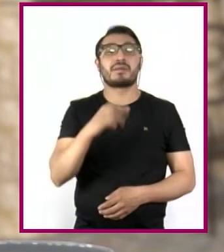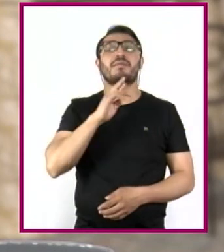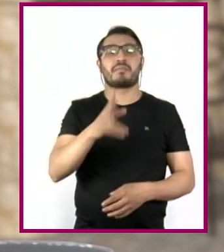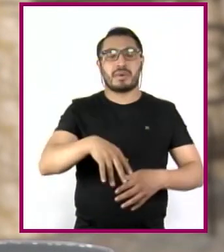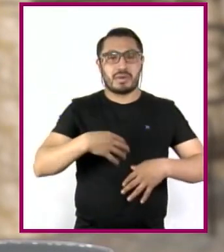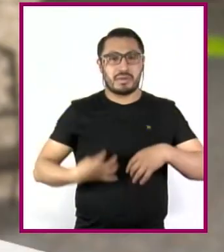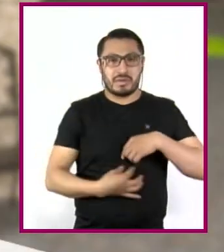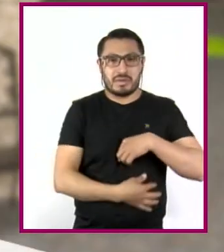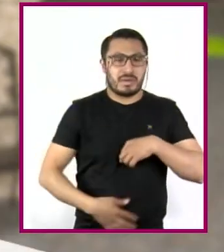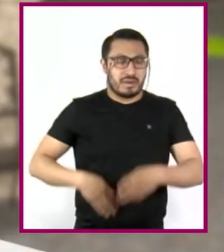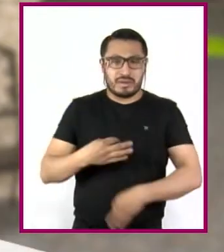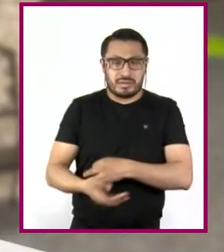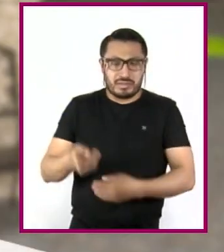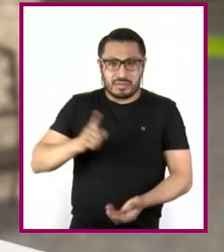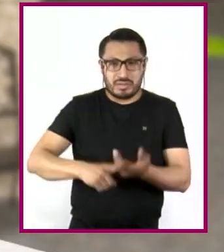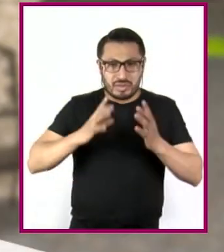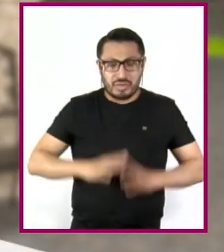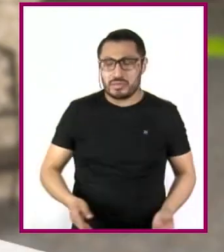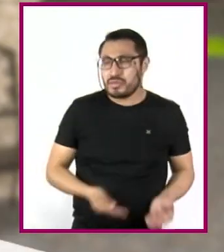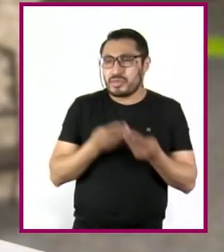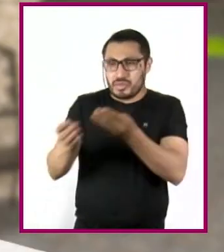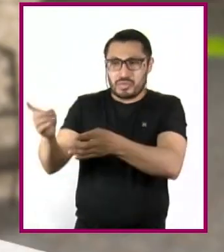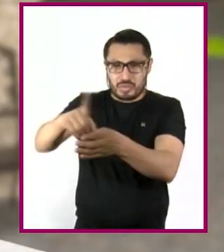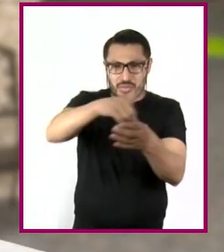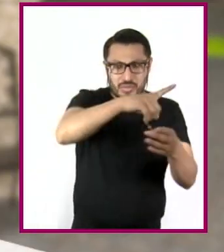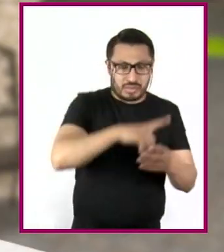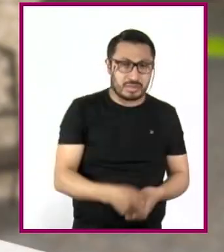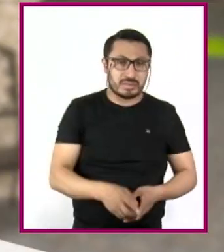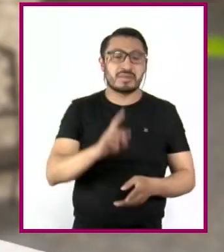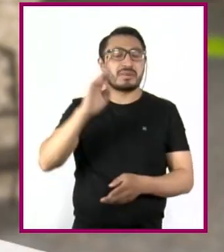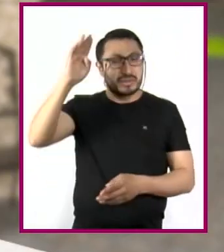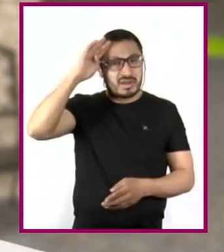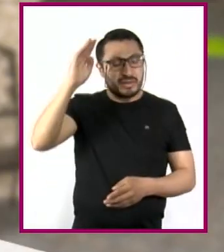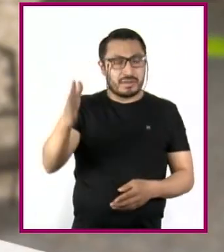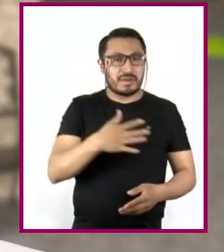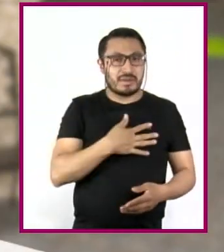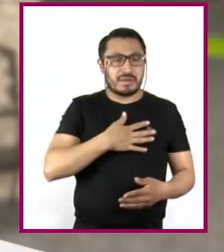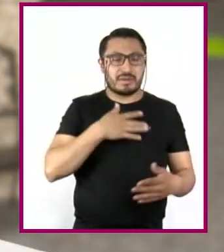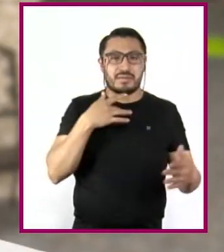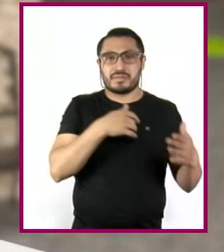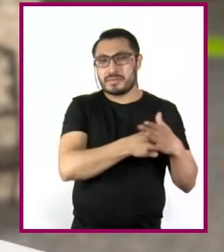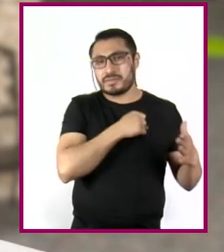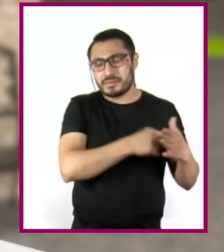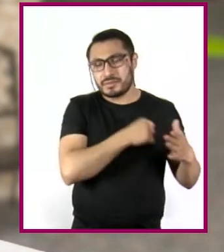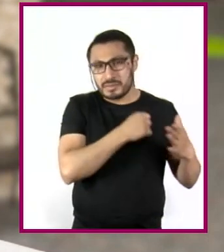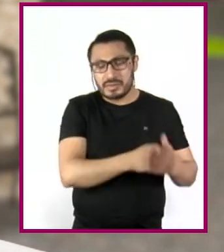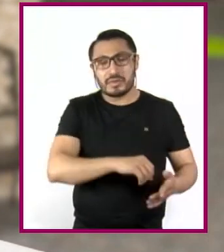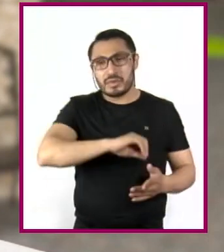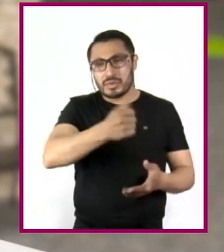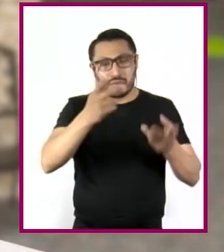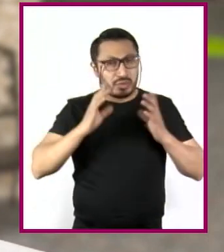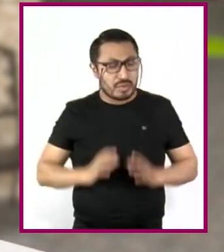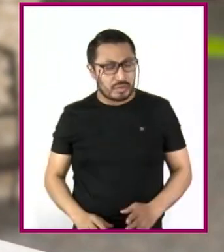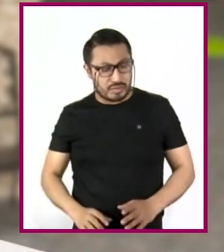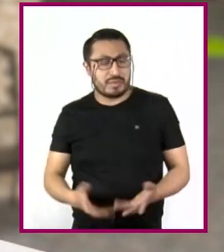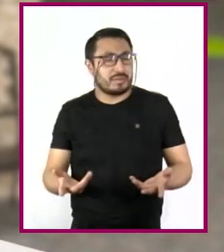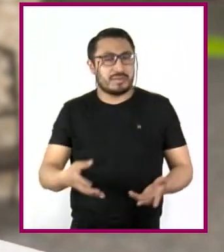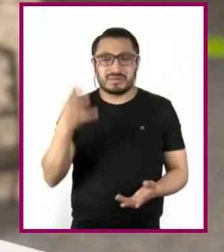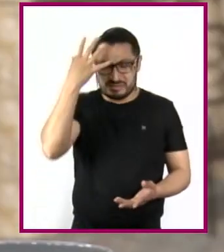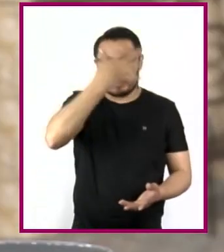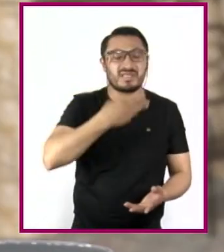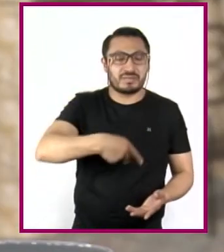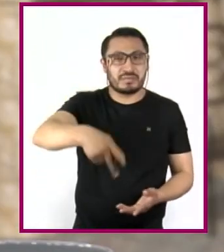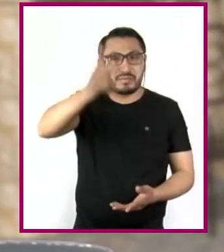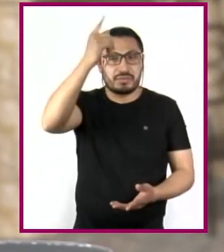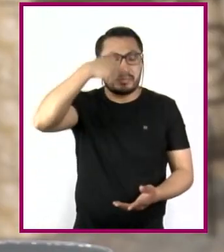órganos. Pensar que mi corazón puede latir en otro pecho y emocionar a otra persona. Ay, es bonito. Pero a